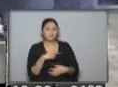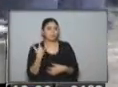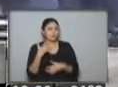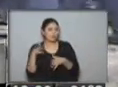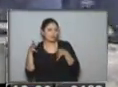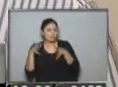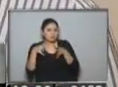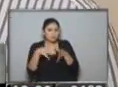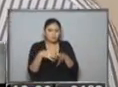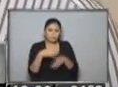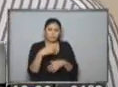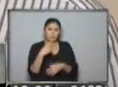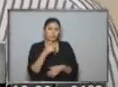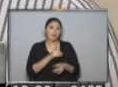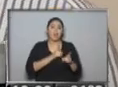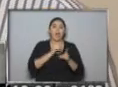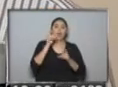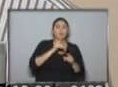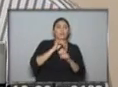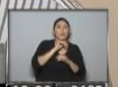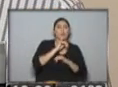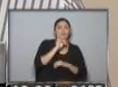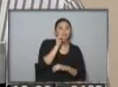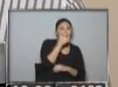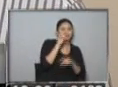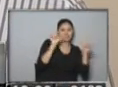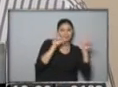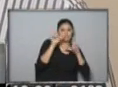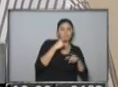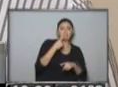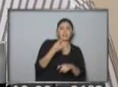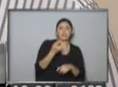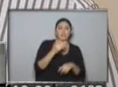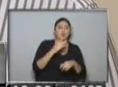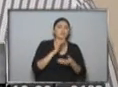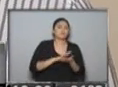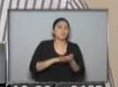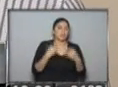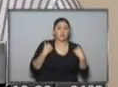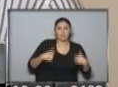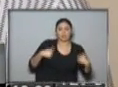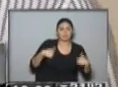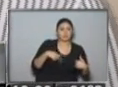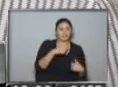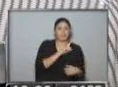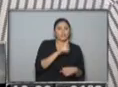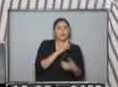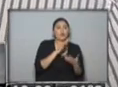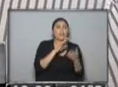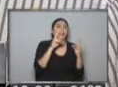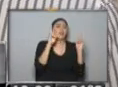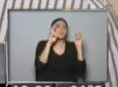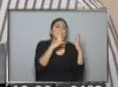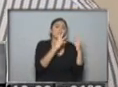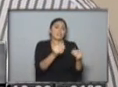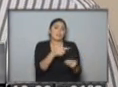misma reflexión de algunos medios de comunicación que estaban más interesados en las pecheras que en la solidaridad, hasta incluso un